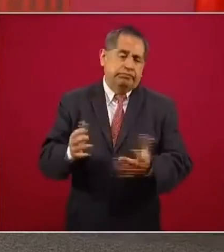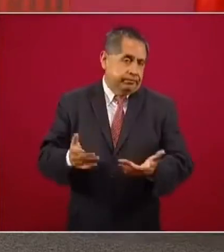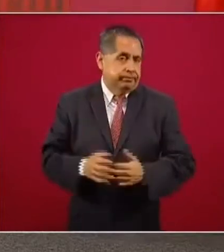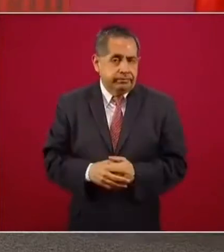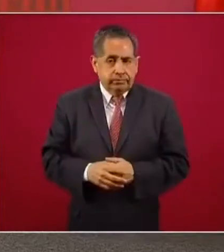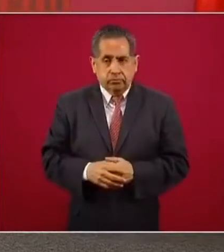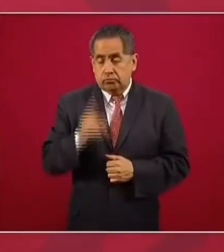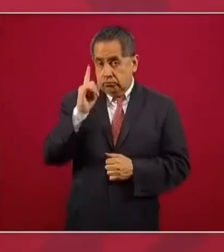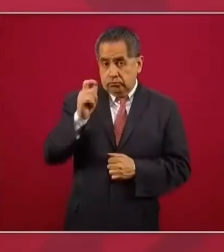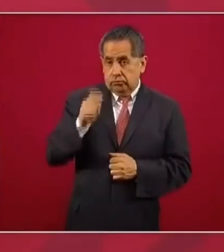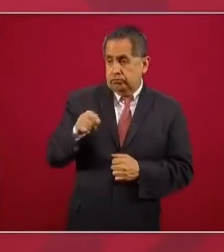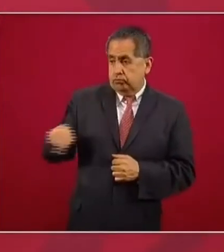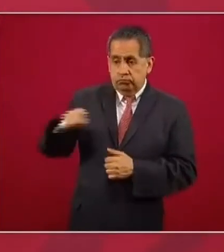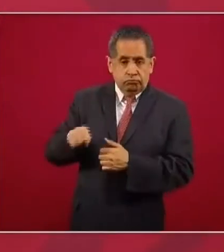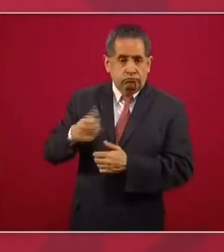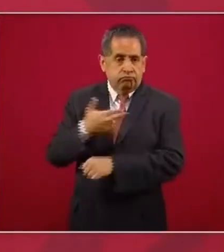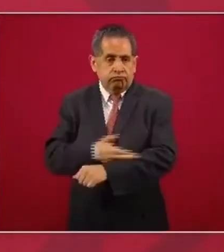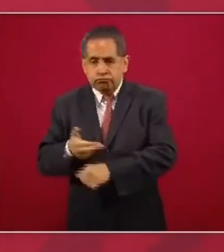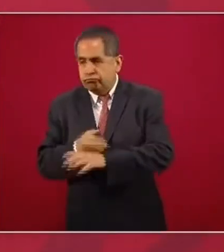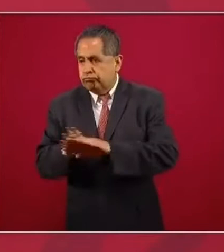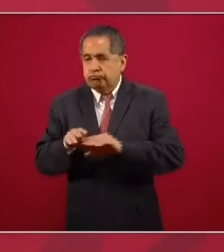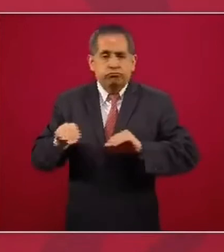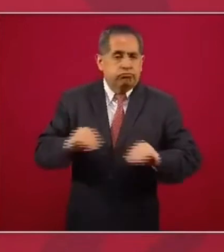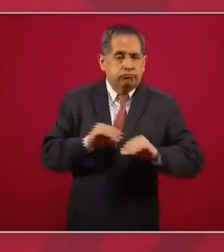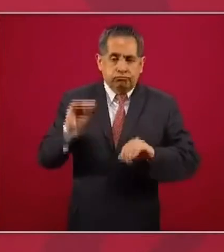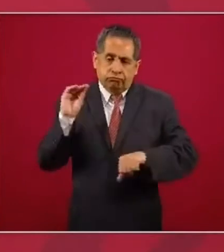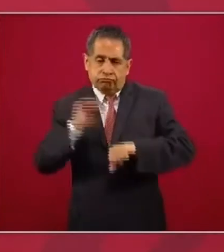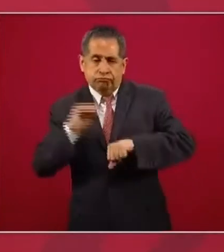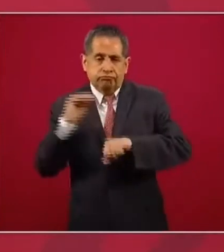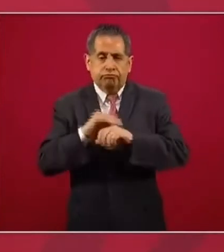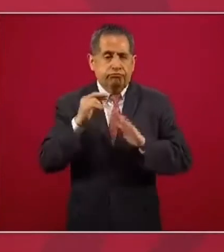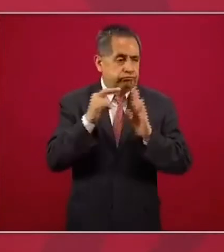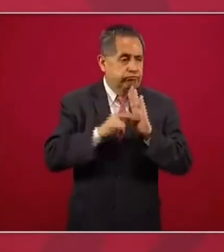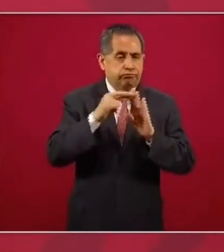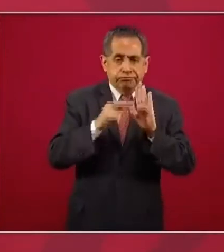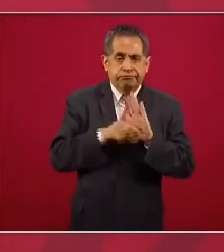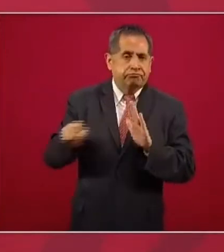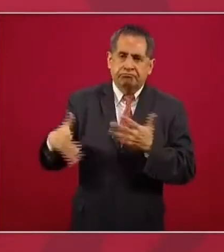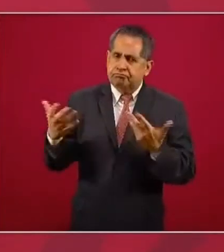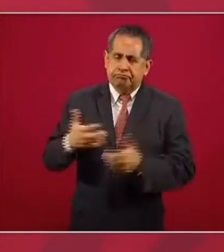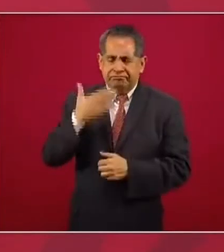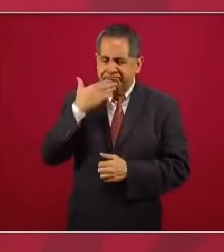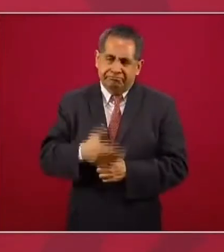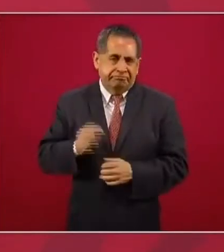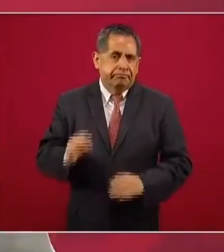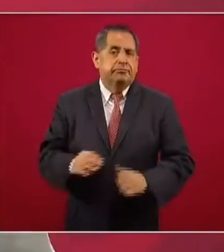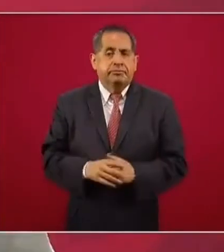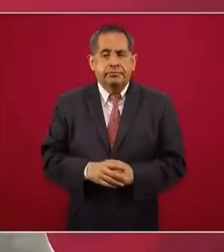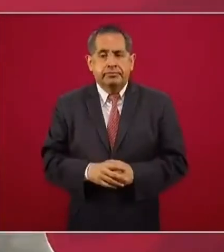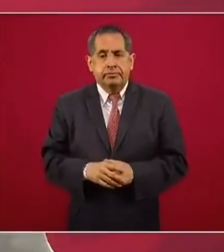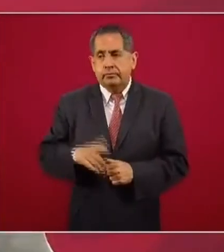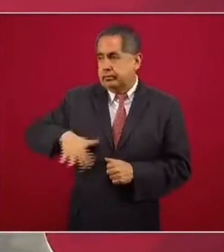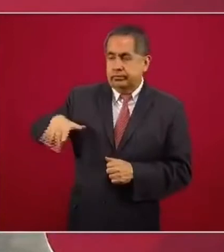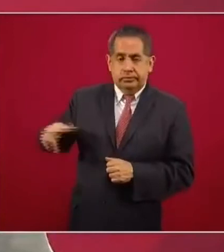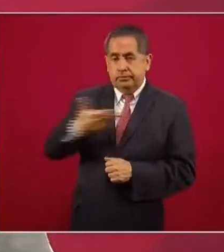distingos es la agilidad y capacidad técnica con que se implementan los proyectos. Como ha anunciado